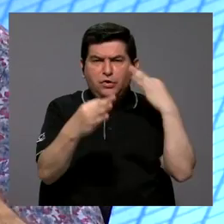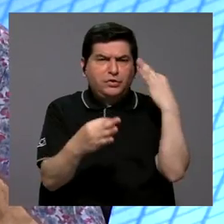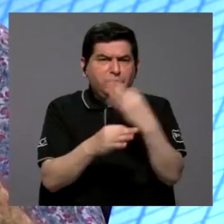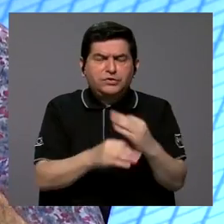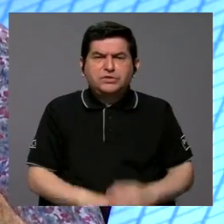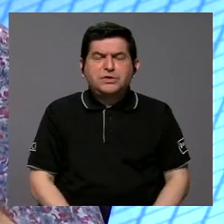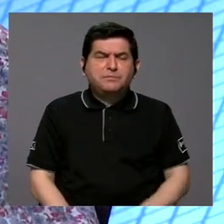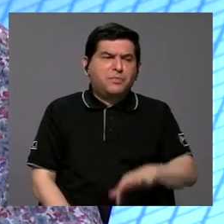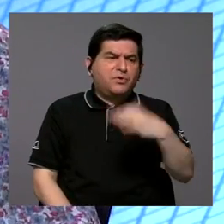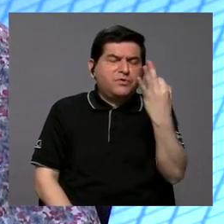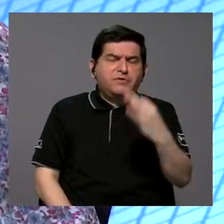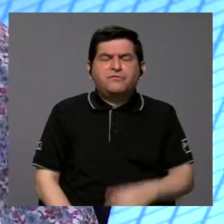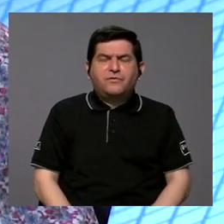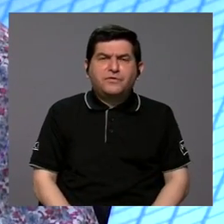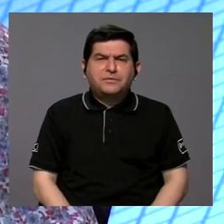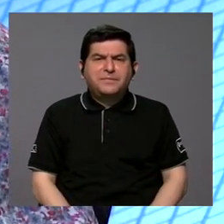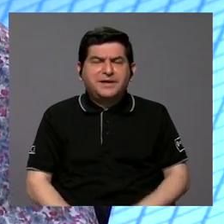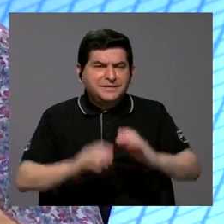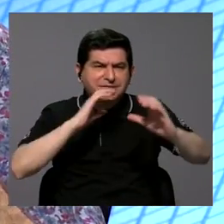de educación